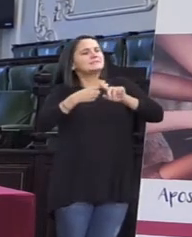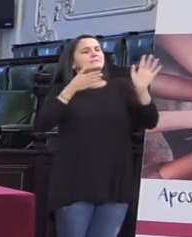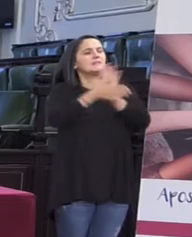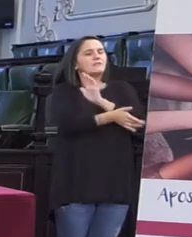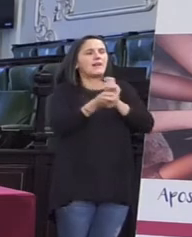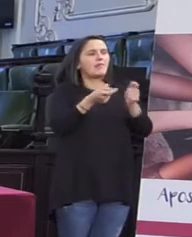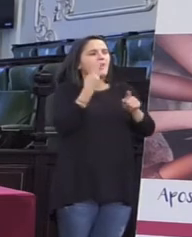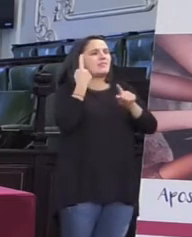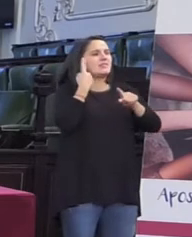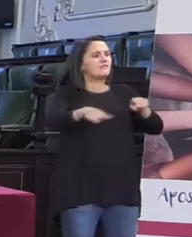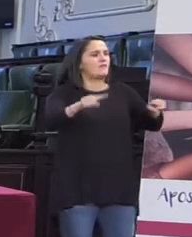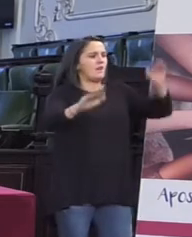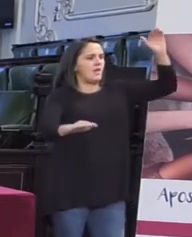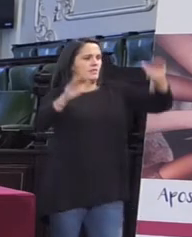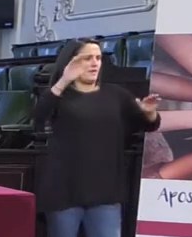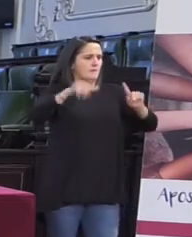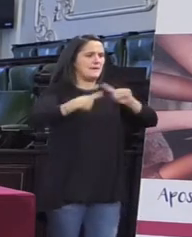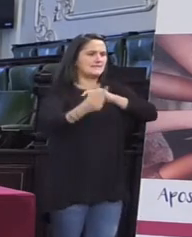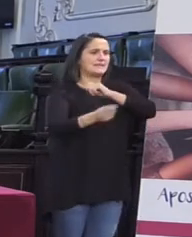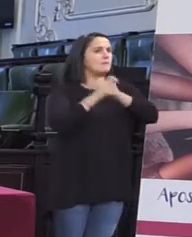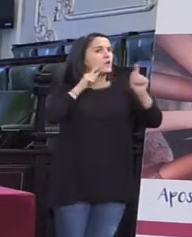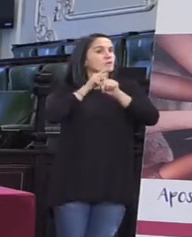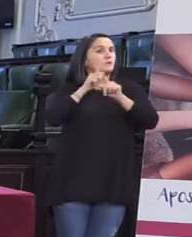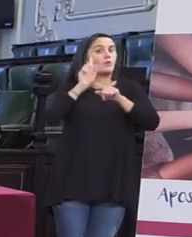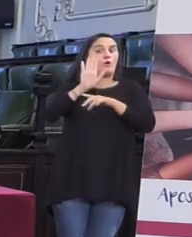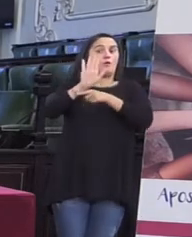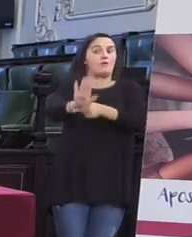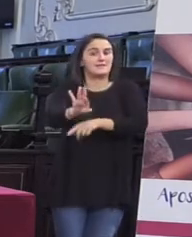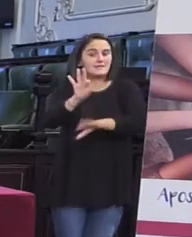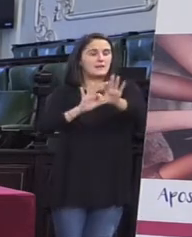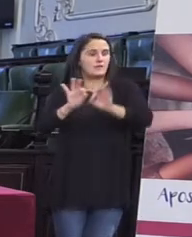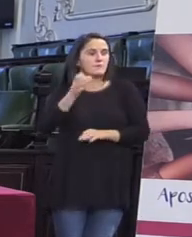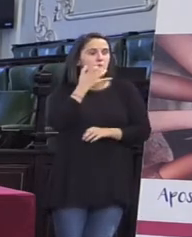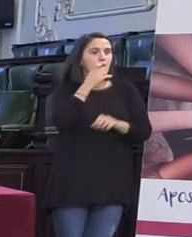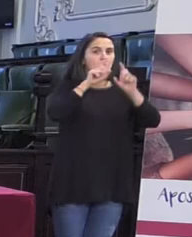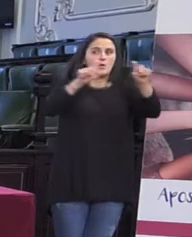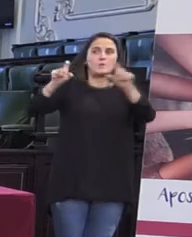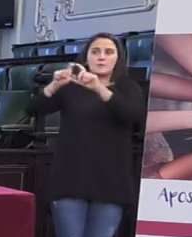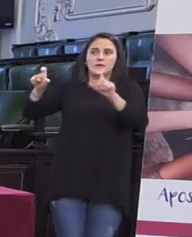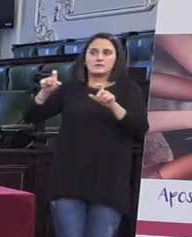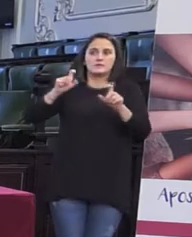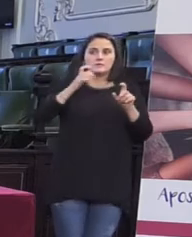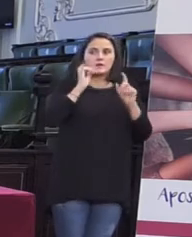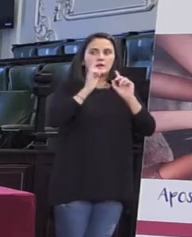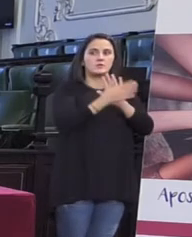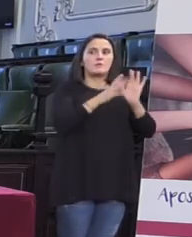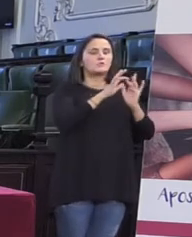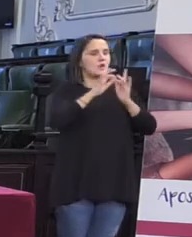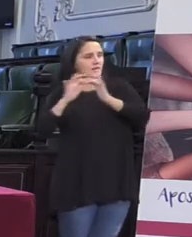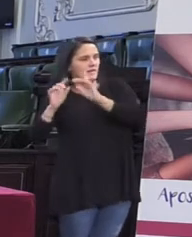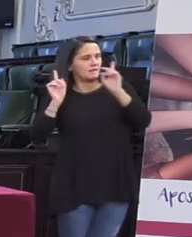elemento diferenciador y clave en los procesos de selección, por ejemplo, de empresas y ya con liderazgo, no os digo